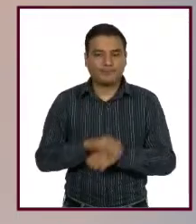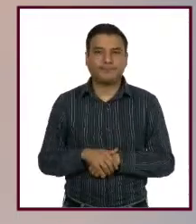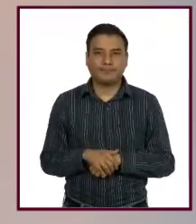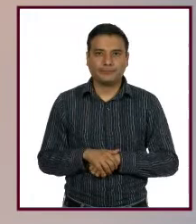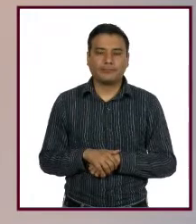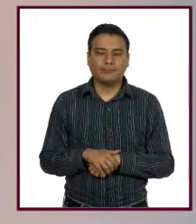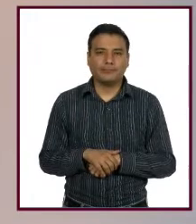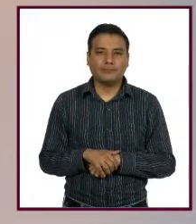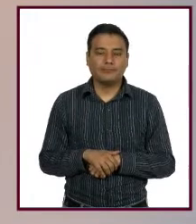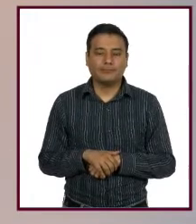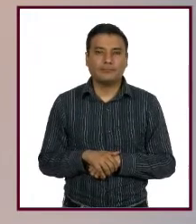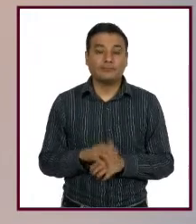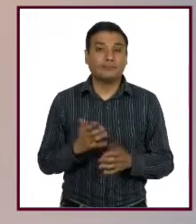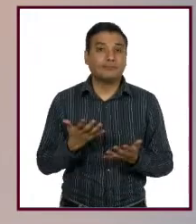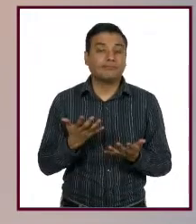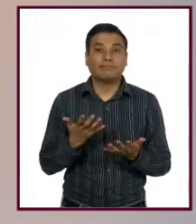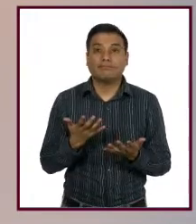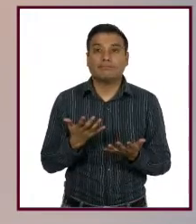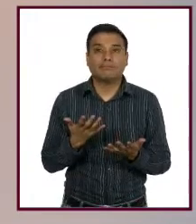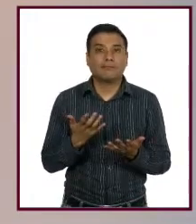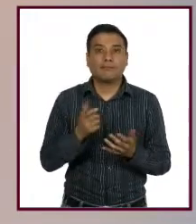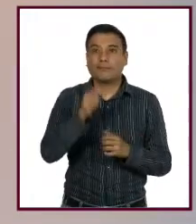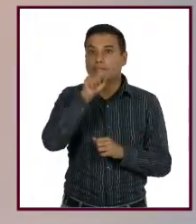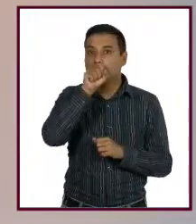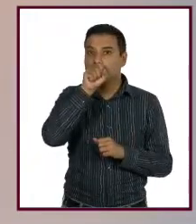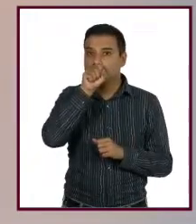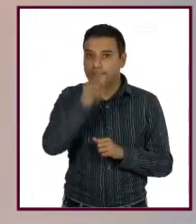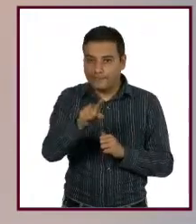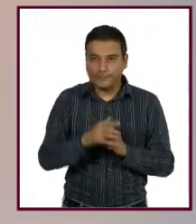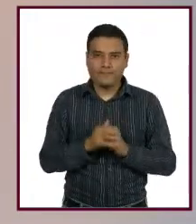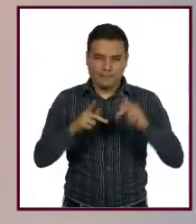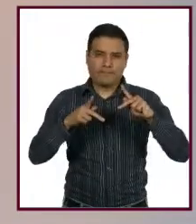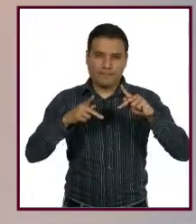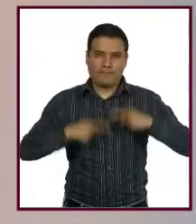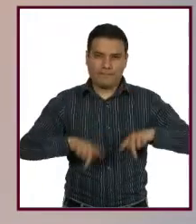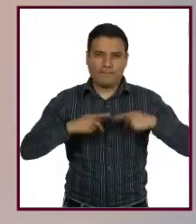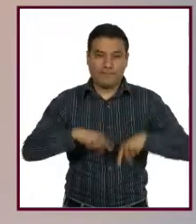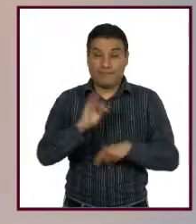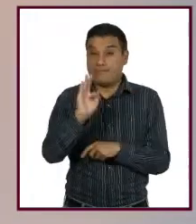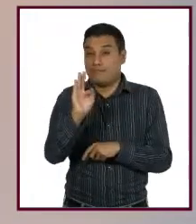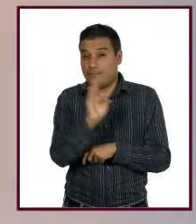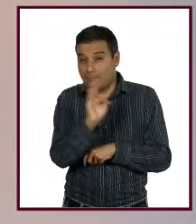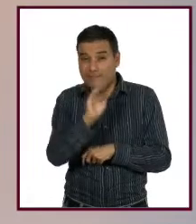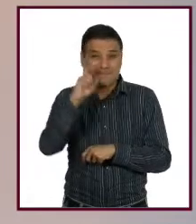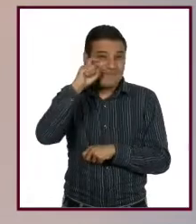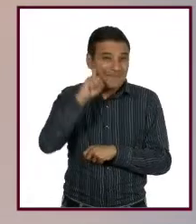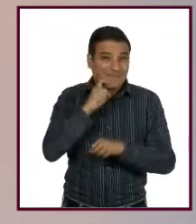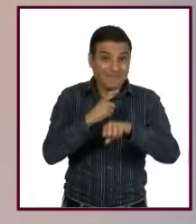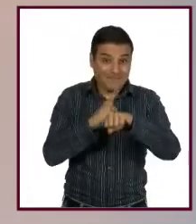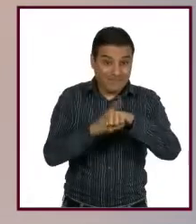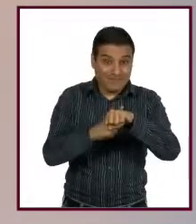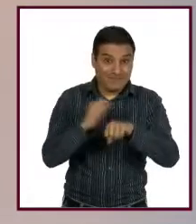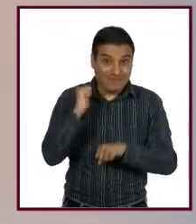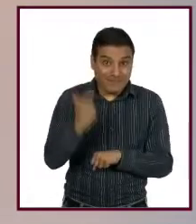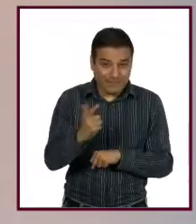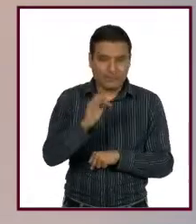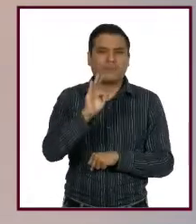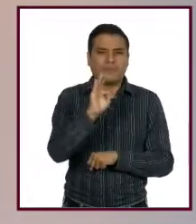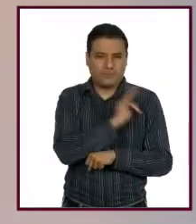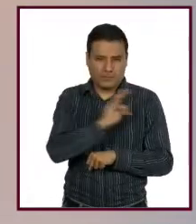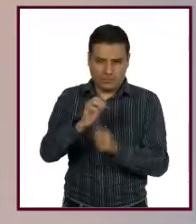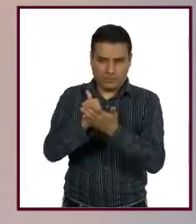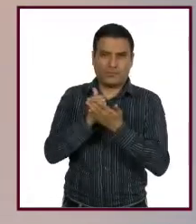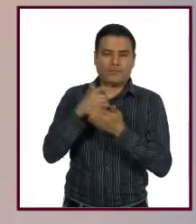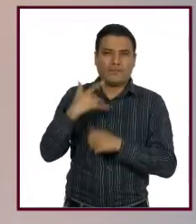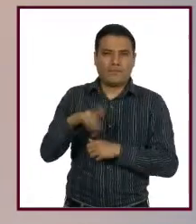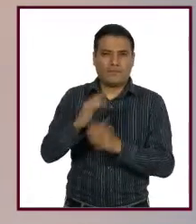en algunos aspectos de relaciones sexuales, pero generalmente se deben de ubicar también